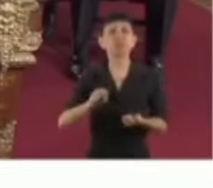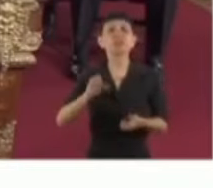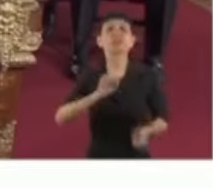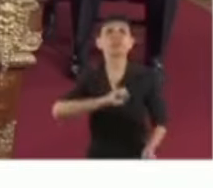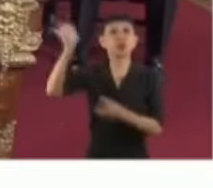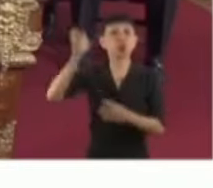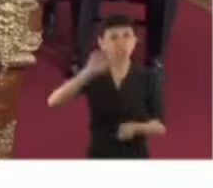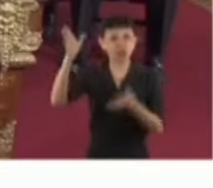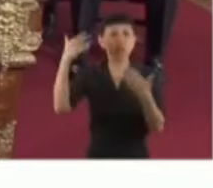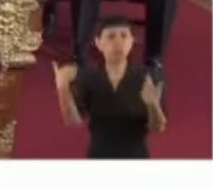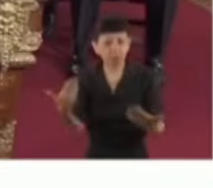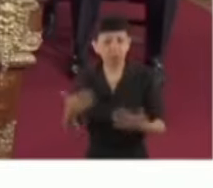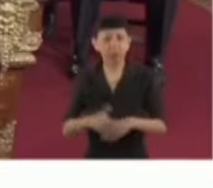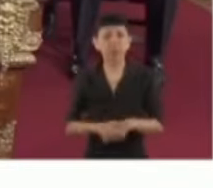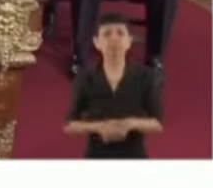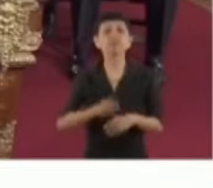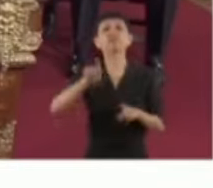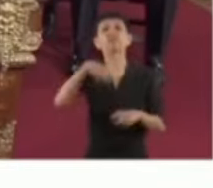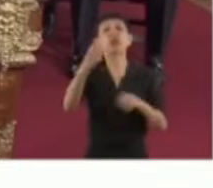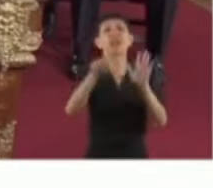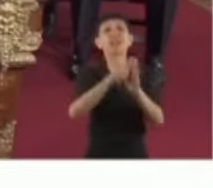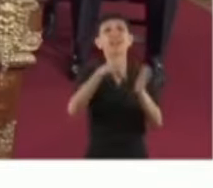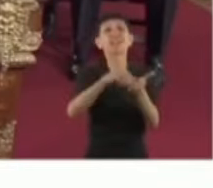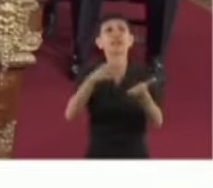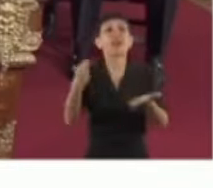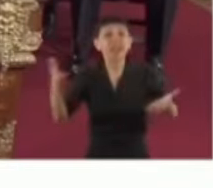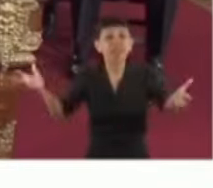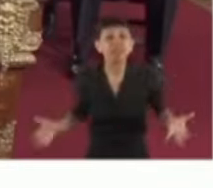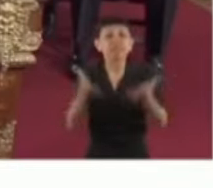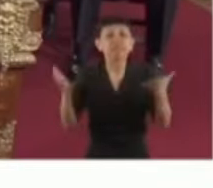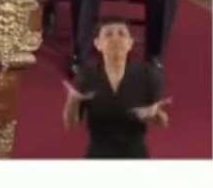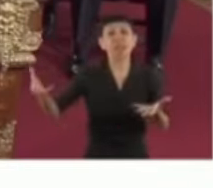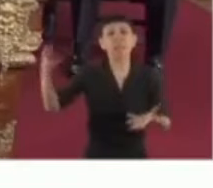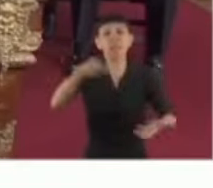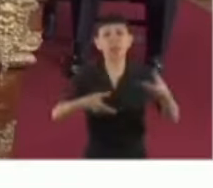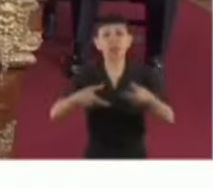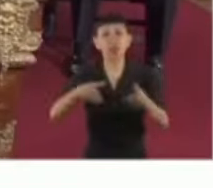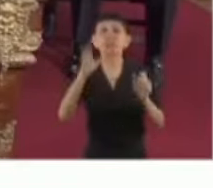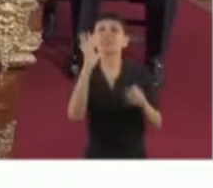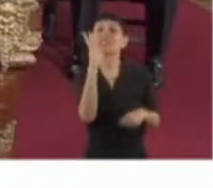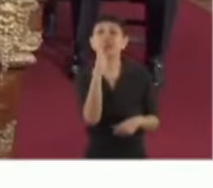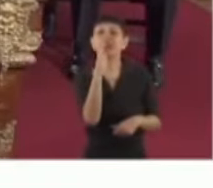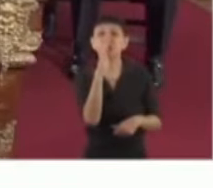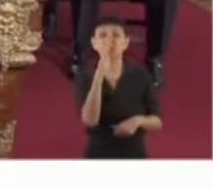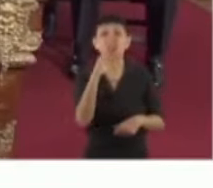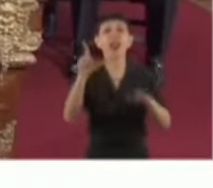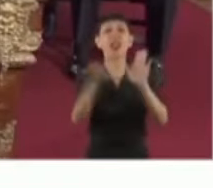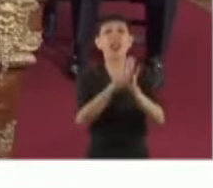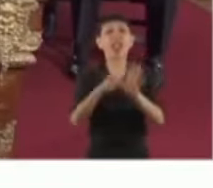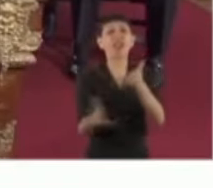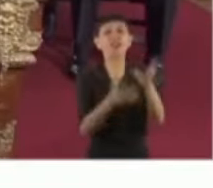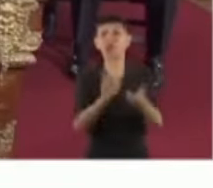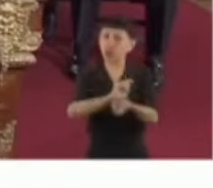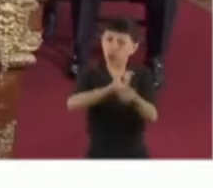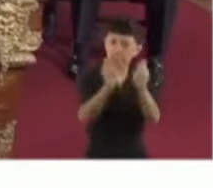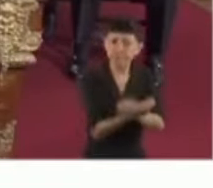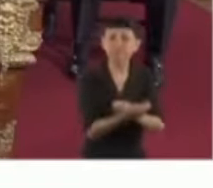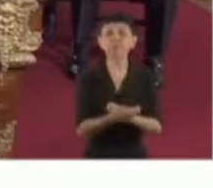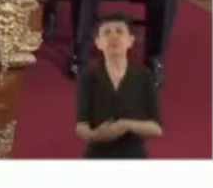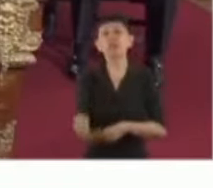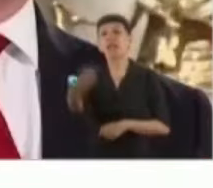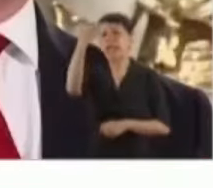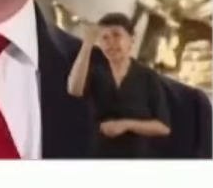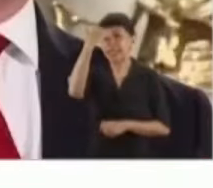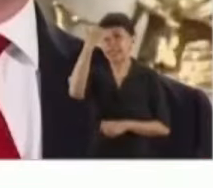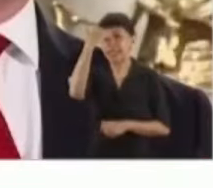una posibilidad, pero yo creo que los niveles de aprobación que obtiene el gobierno, la explicación la obtenemos más